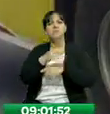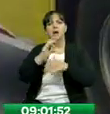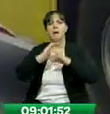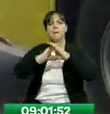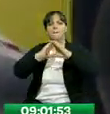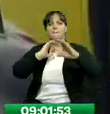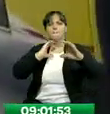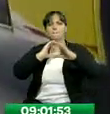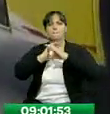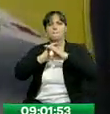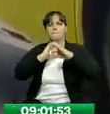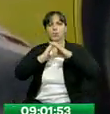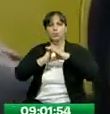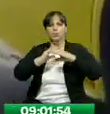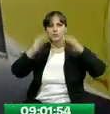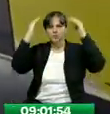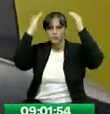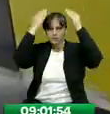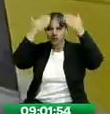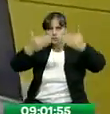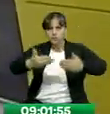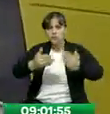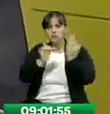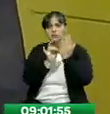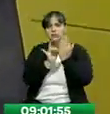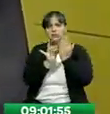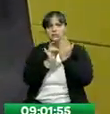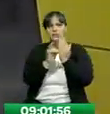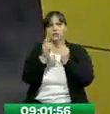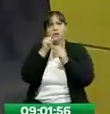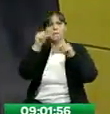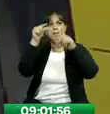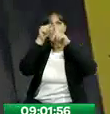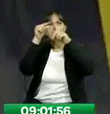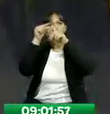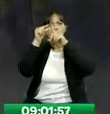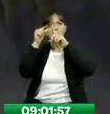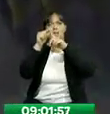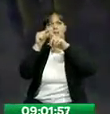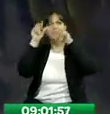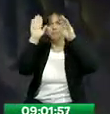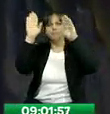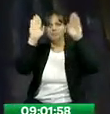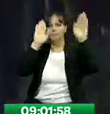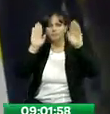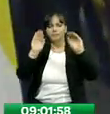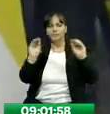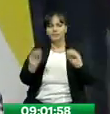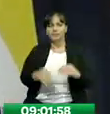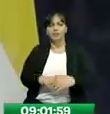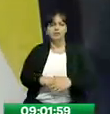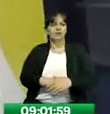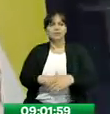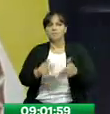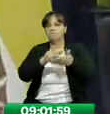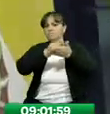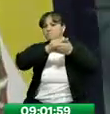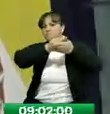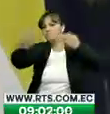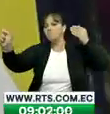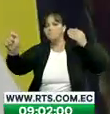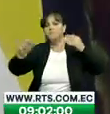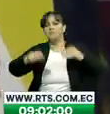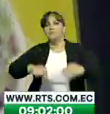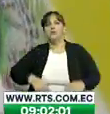buses esto también podría originar accidentes por la falta de visión efectivamente ellos tienen disposiciones los